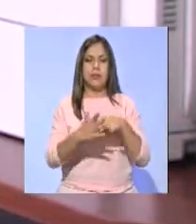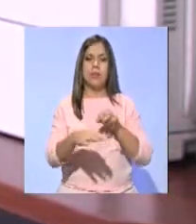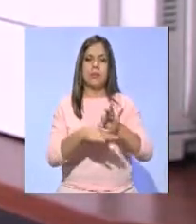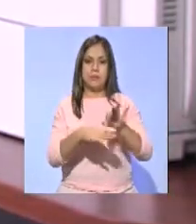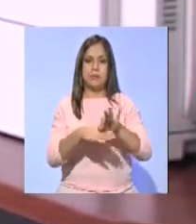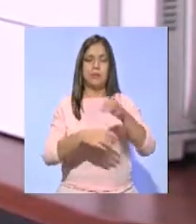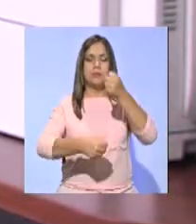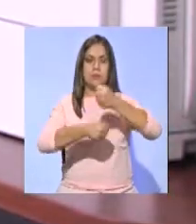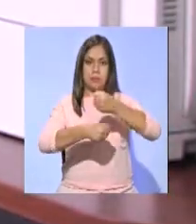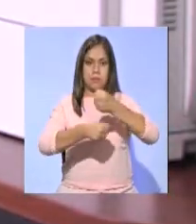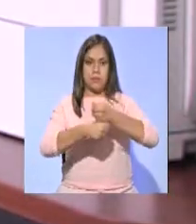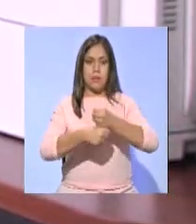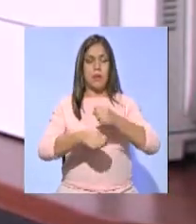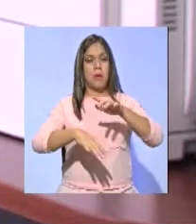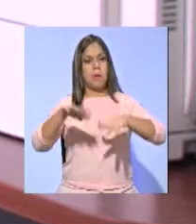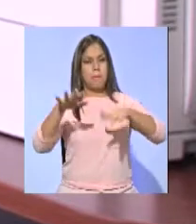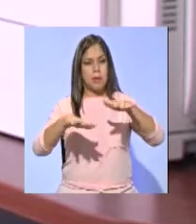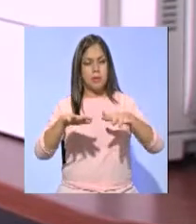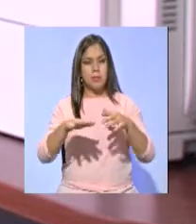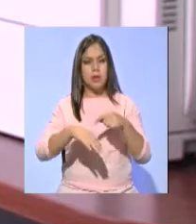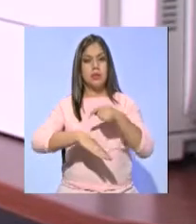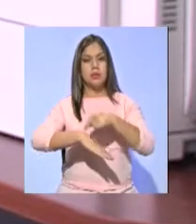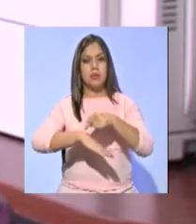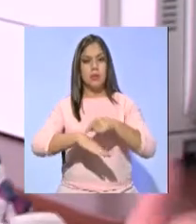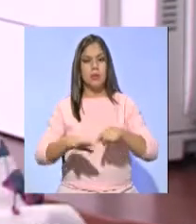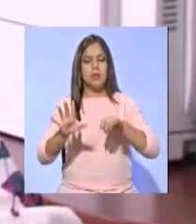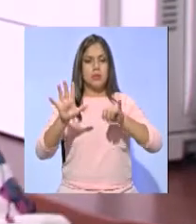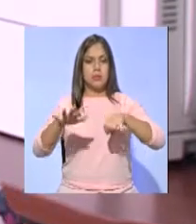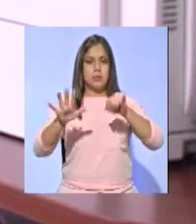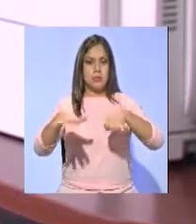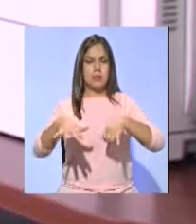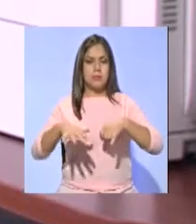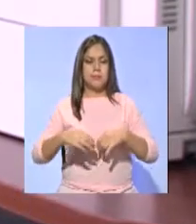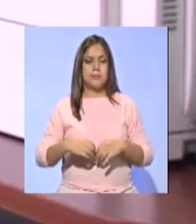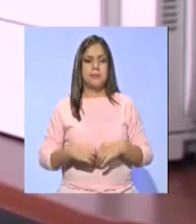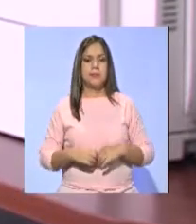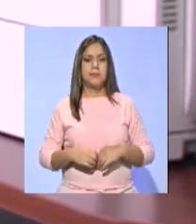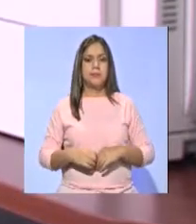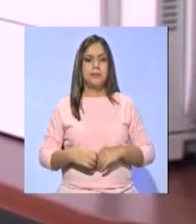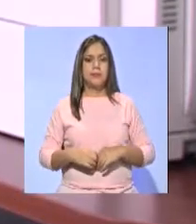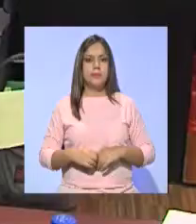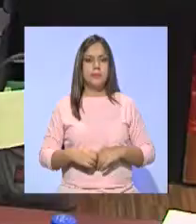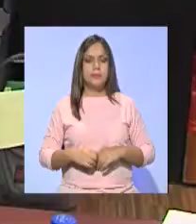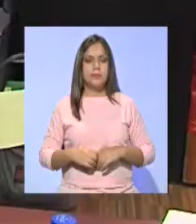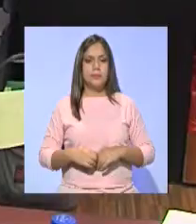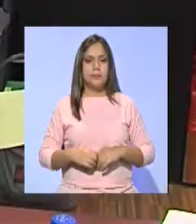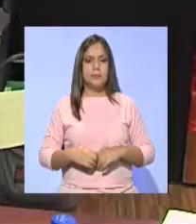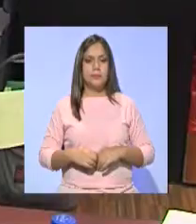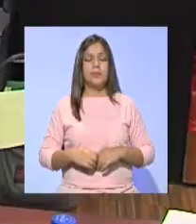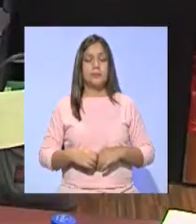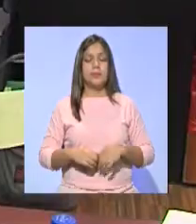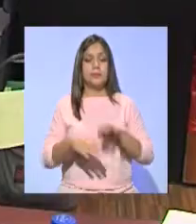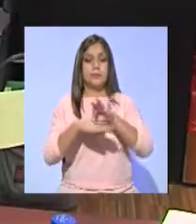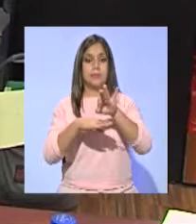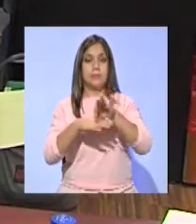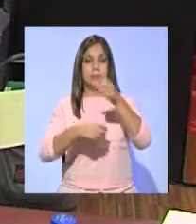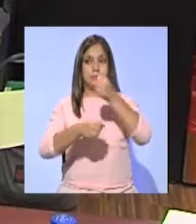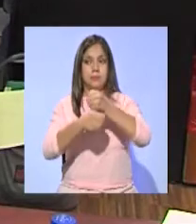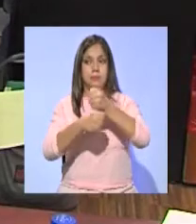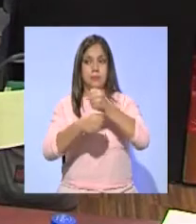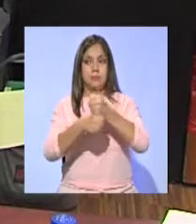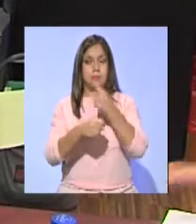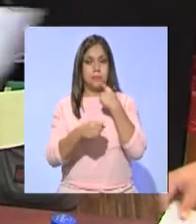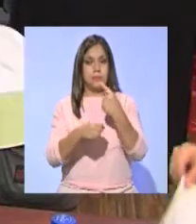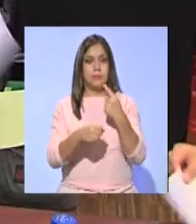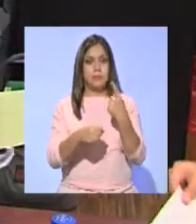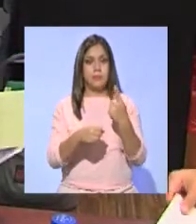laboral debe ser una situación que esté produciéndose más de 6 meses. El acoso laboral no necesariamente